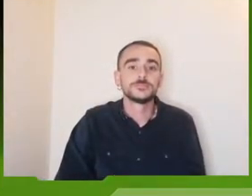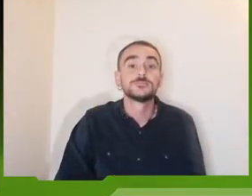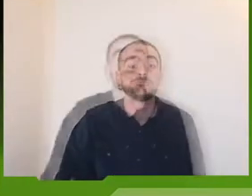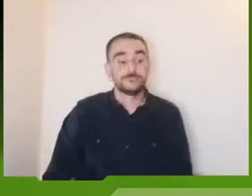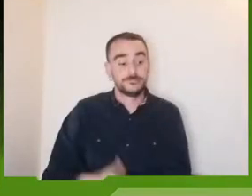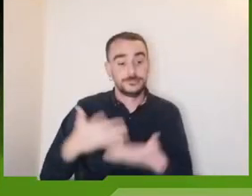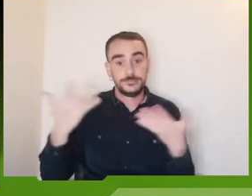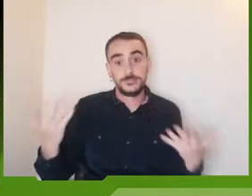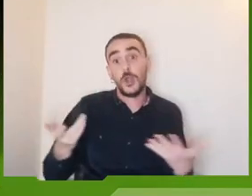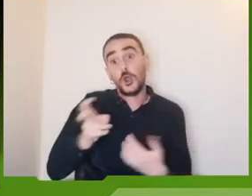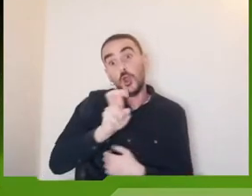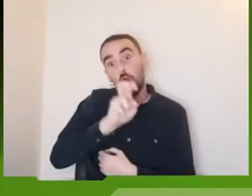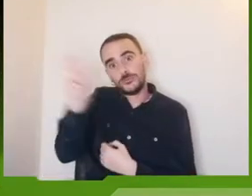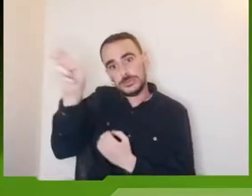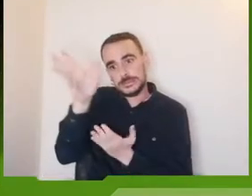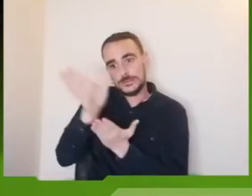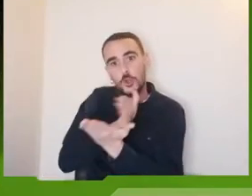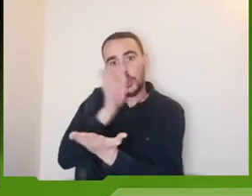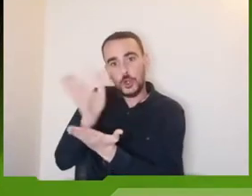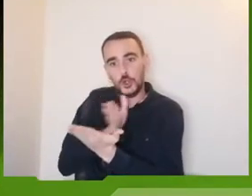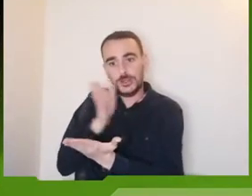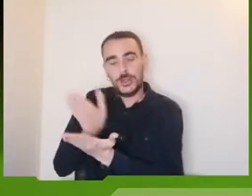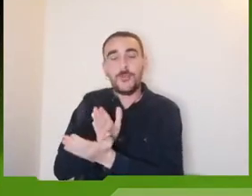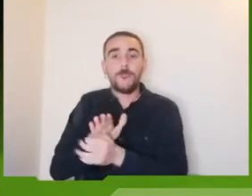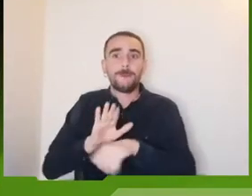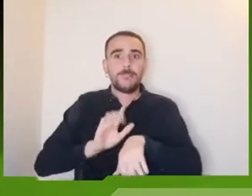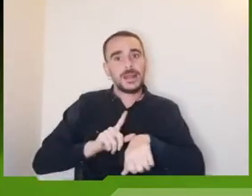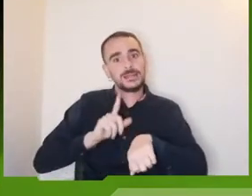tanta diferencia entre unas y otras.